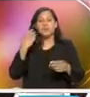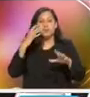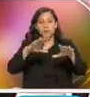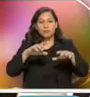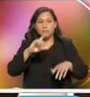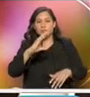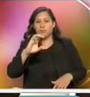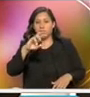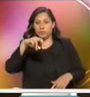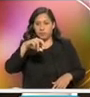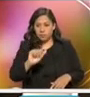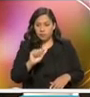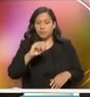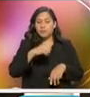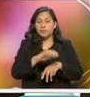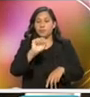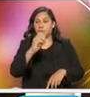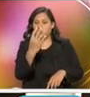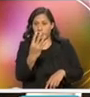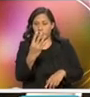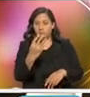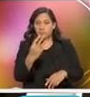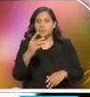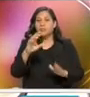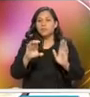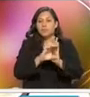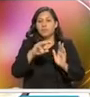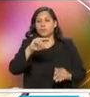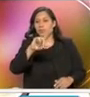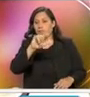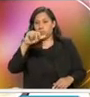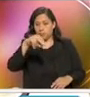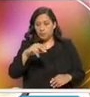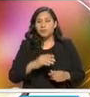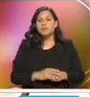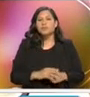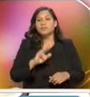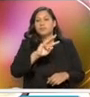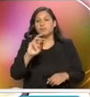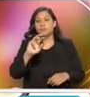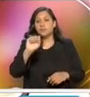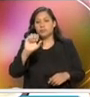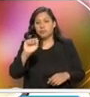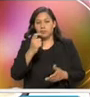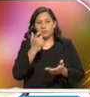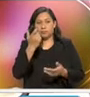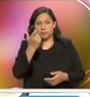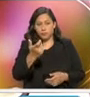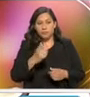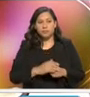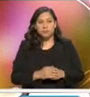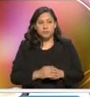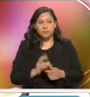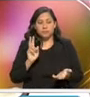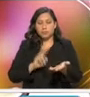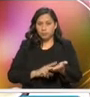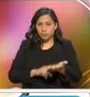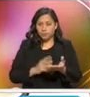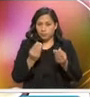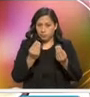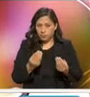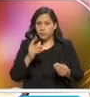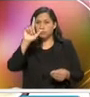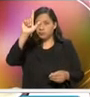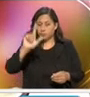Lucerna, que es en Lucerna 64, en las instalaciones del Teatro Milán. Es de un costo de 360 pesos. Vale mucho la pena. Es